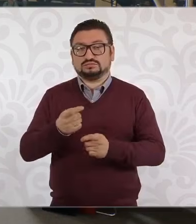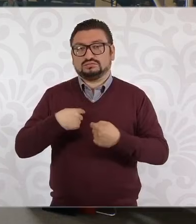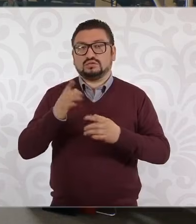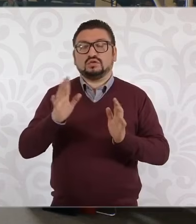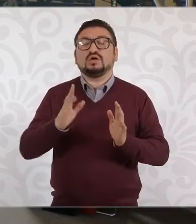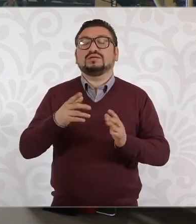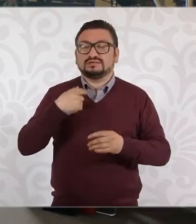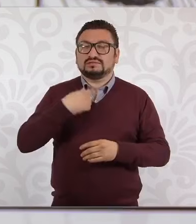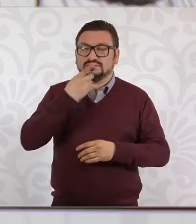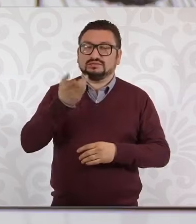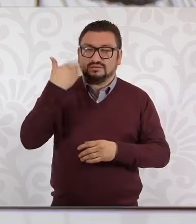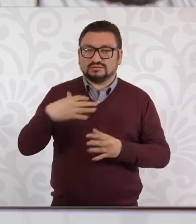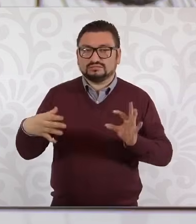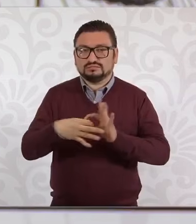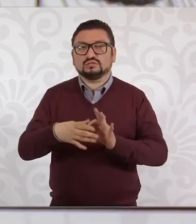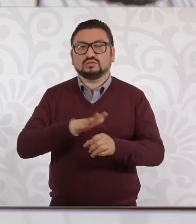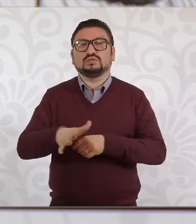brazos, como lo he dicho. Es